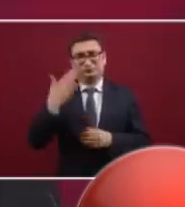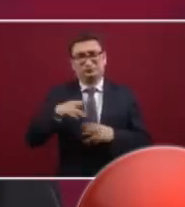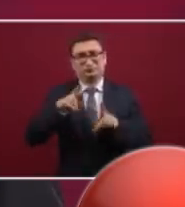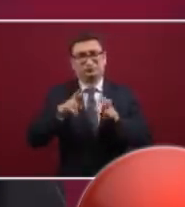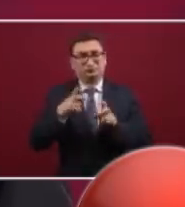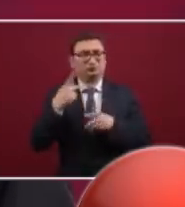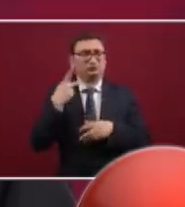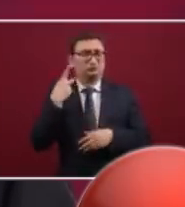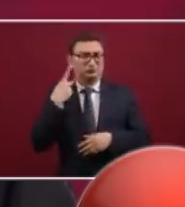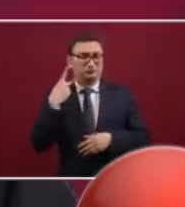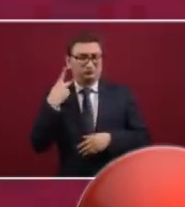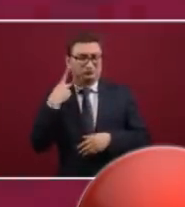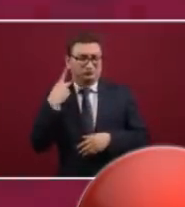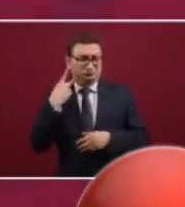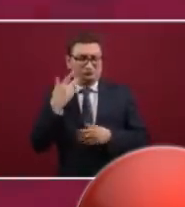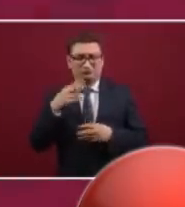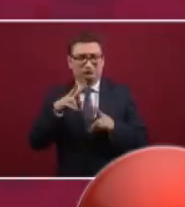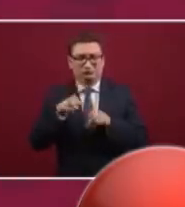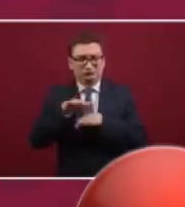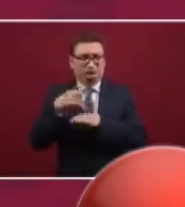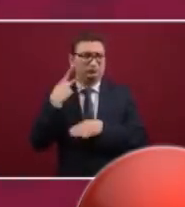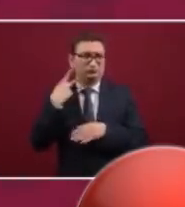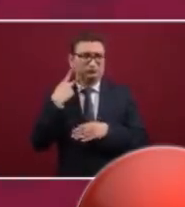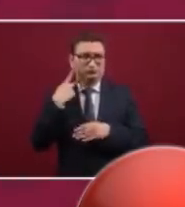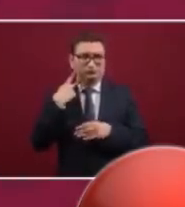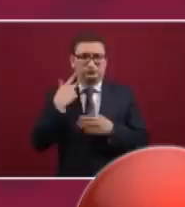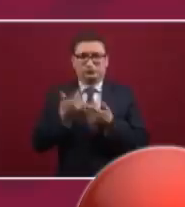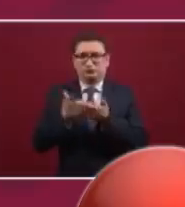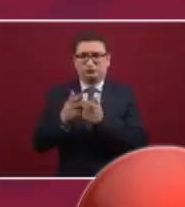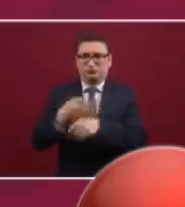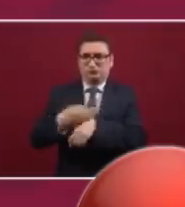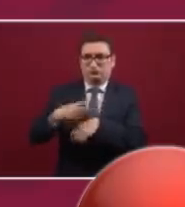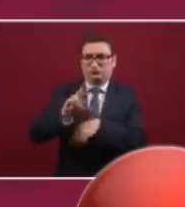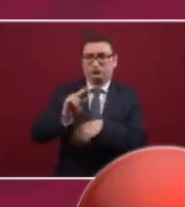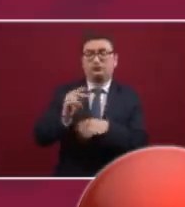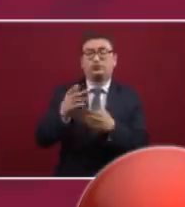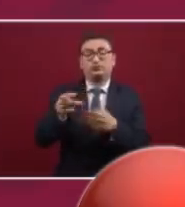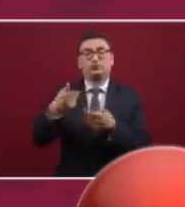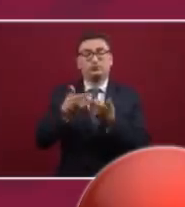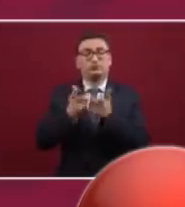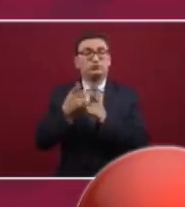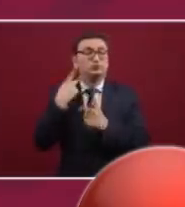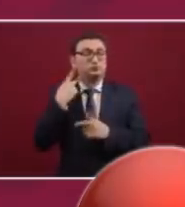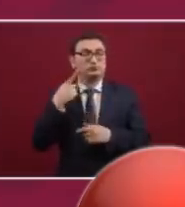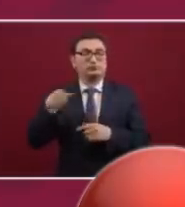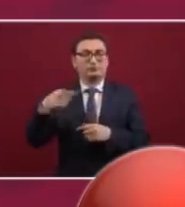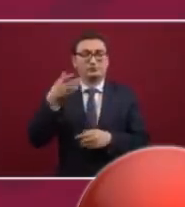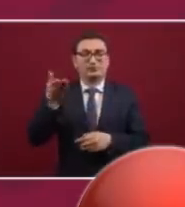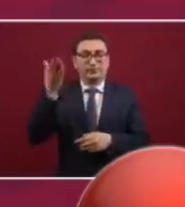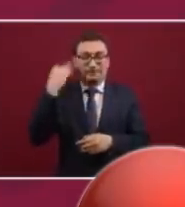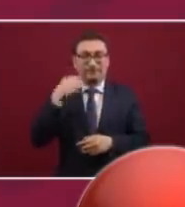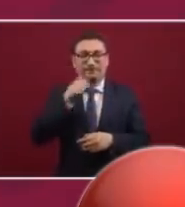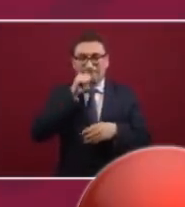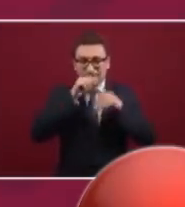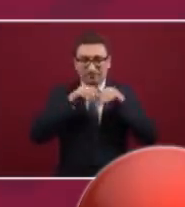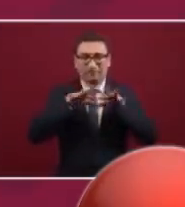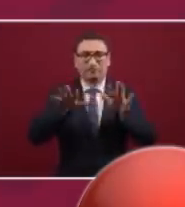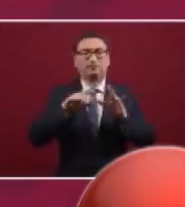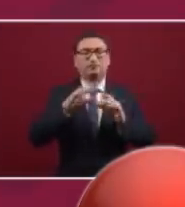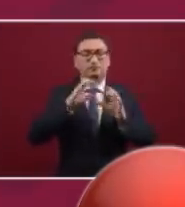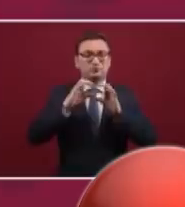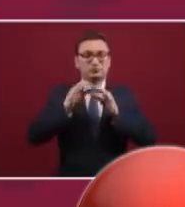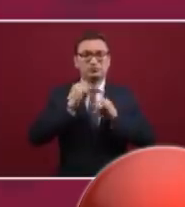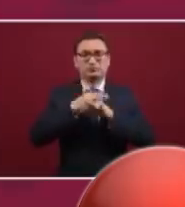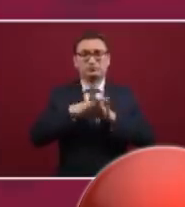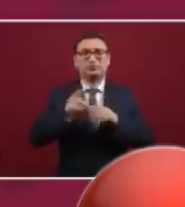políticamente, porque no me gusta meterme a las cosas familiares, políticamente fue el de comunicación